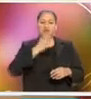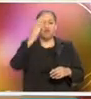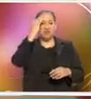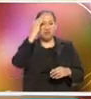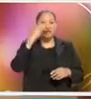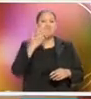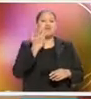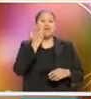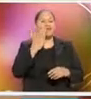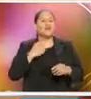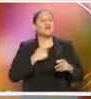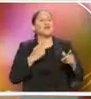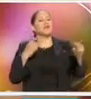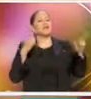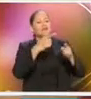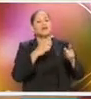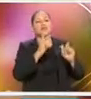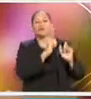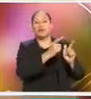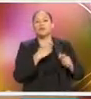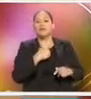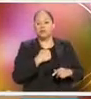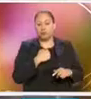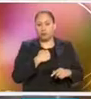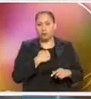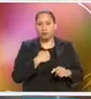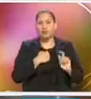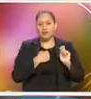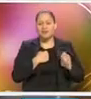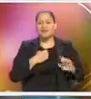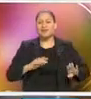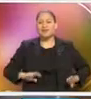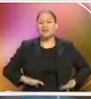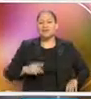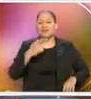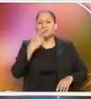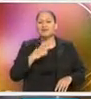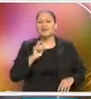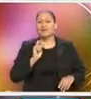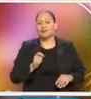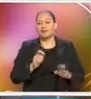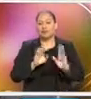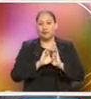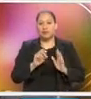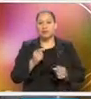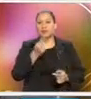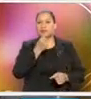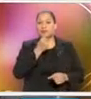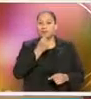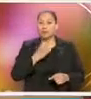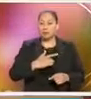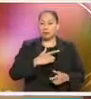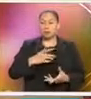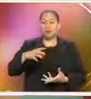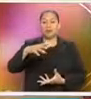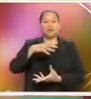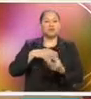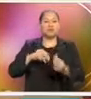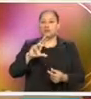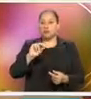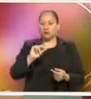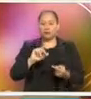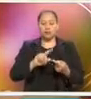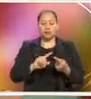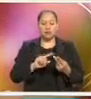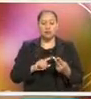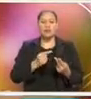niños. Normalmente estos adolescentes que molestan a los demás son niños que no son empáticos, son niños